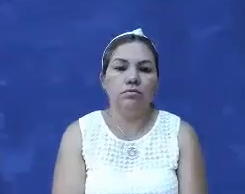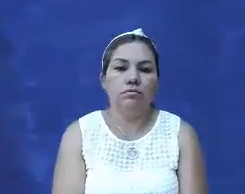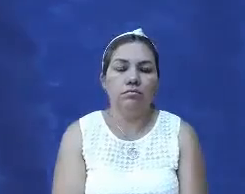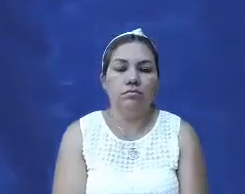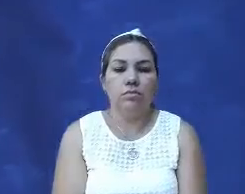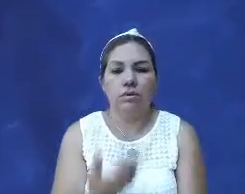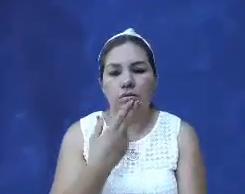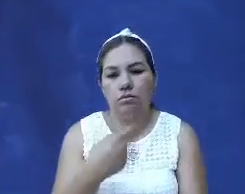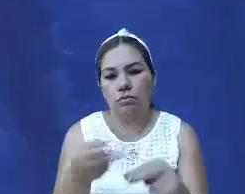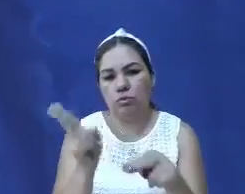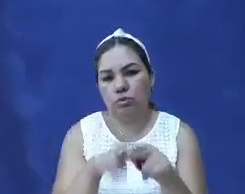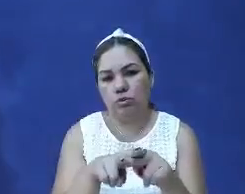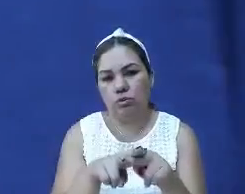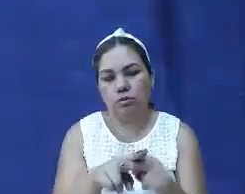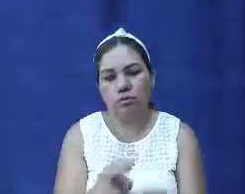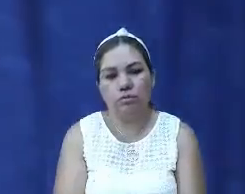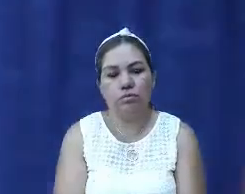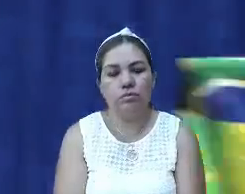que murieron.